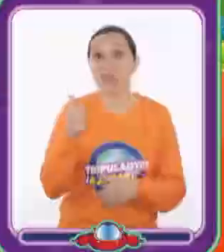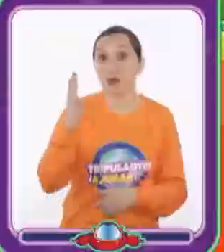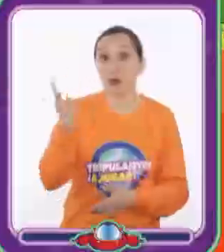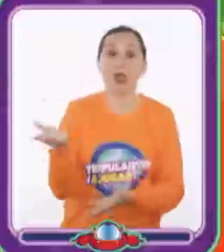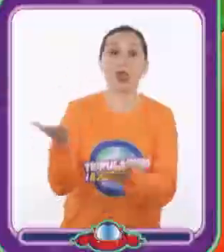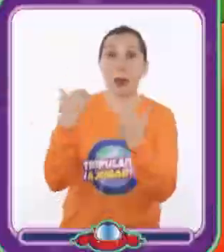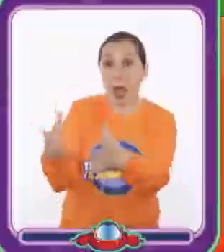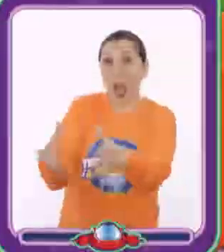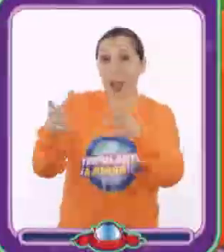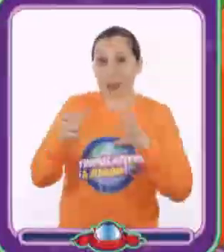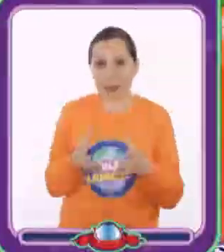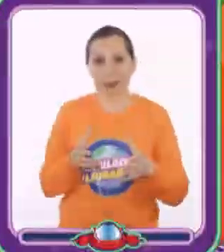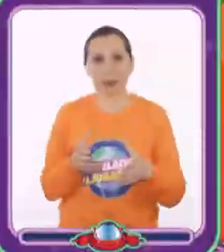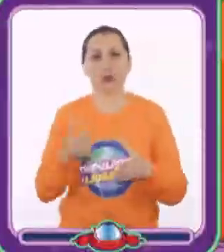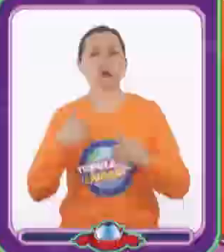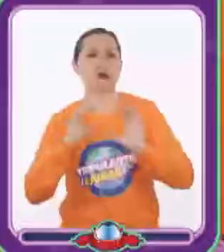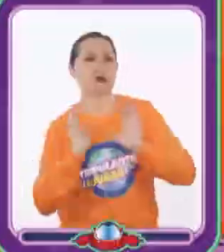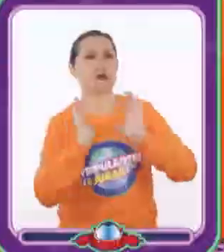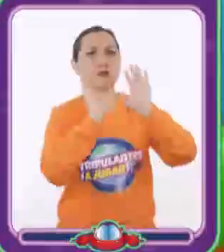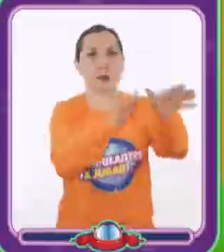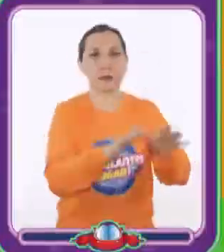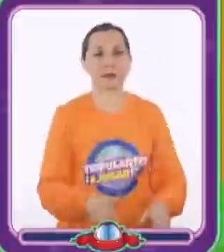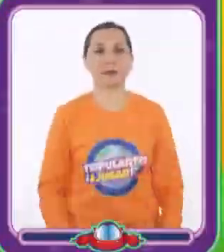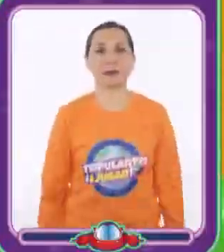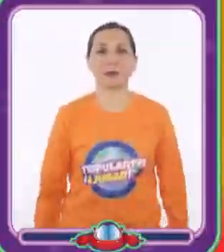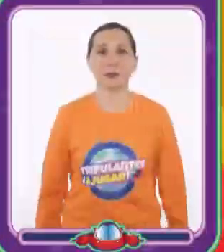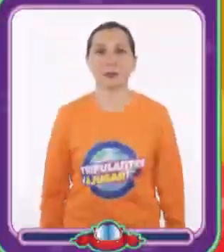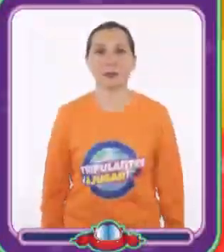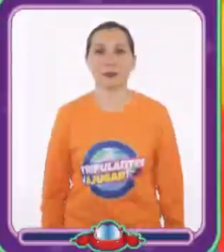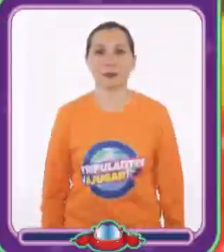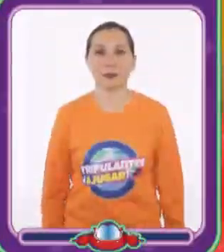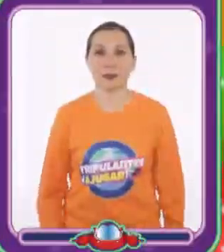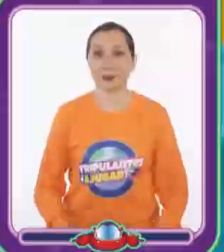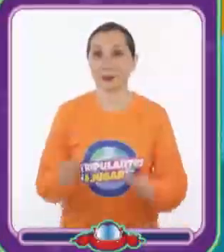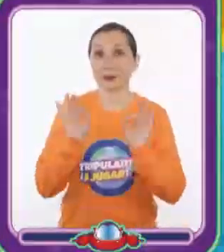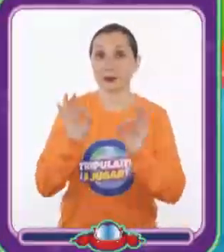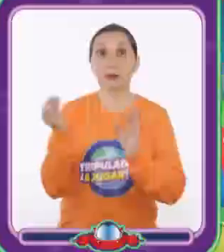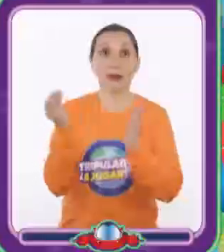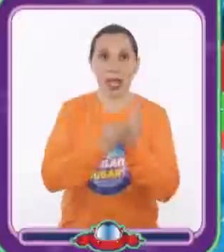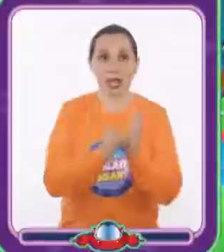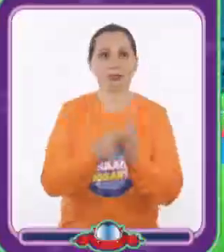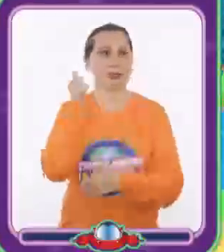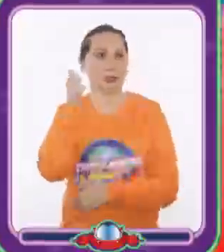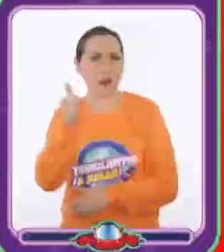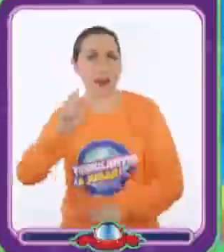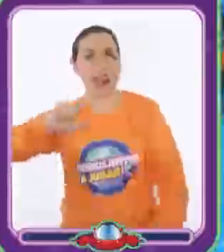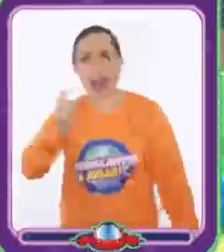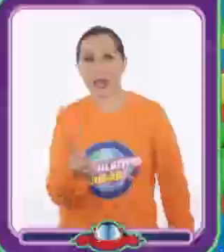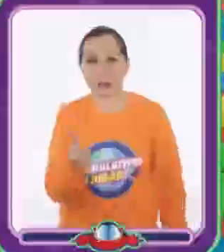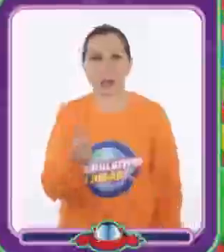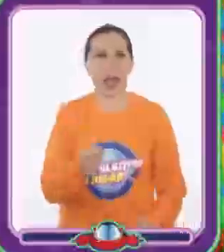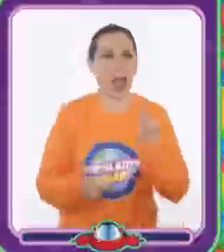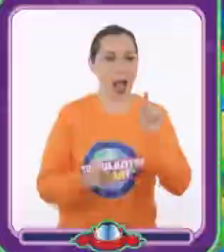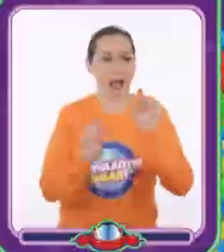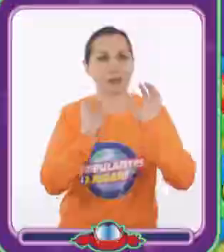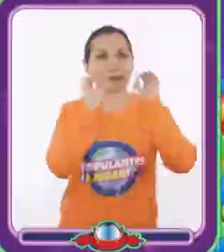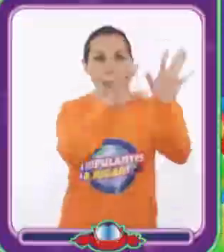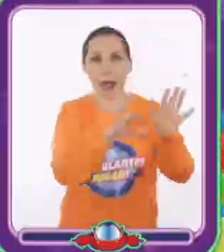Bruno, tiene otra. ¡Lánzala! ¡Eso! Y yo la lanzo ahí. ¡Pum! ¡Eso! ¡Aquí hay otra! ¡Muy bien, Gaspar! ¡Ahí